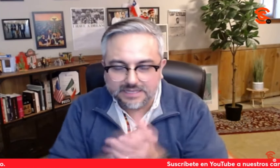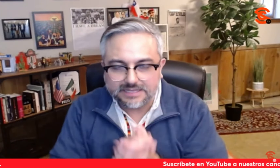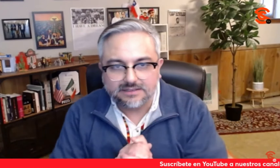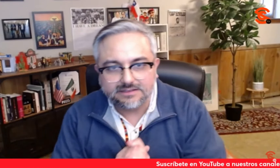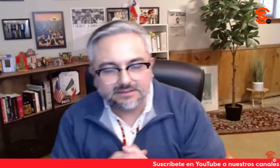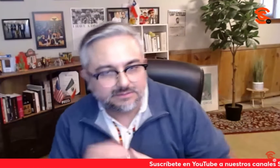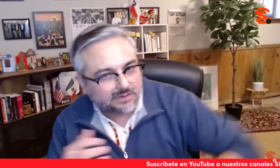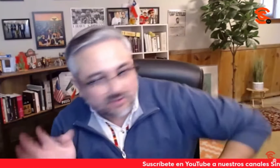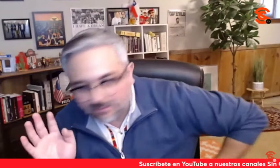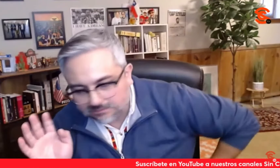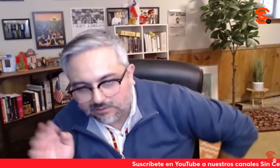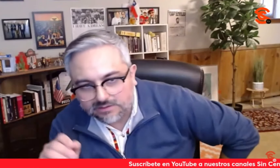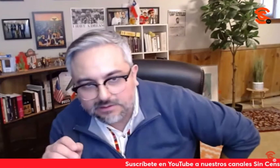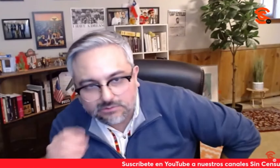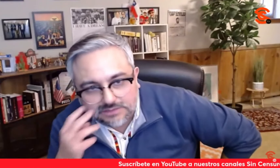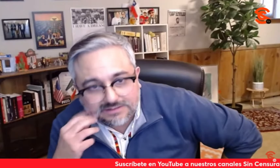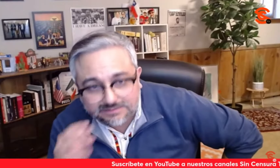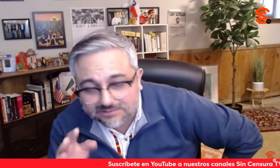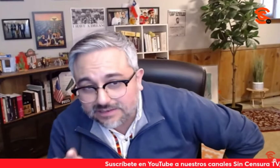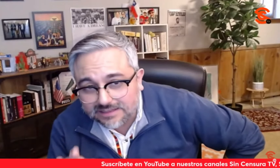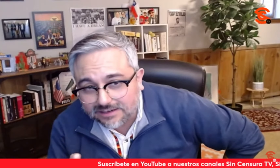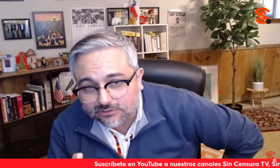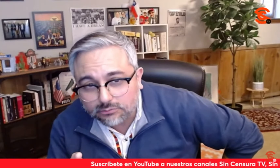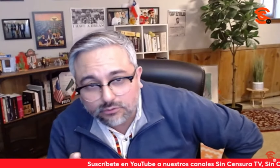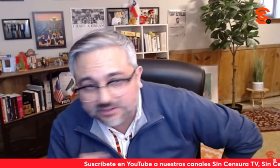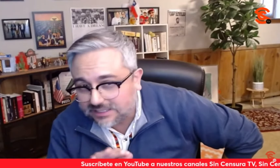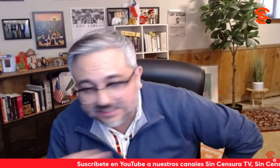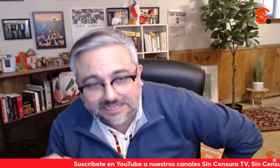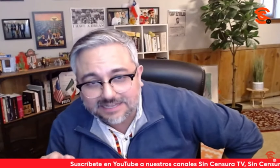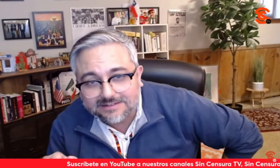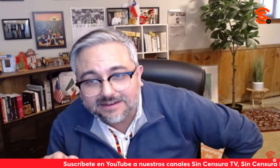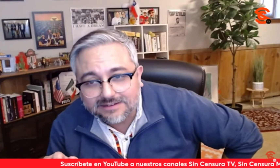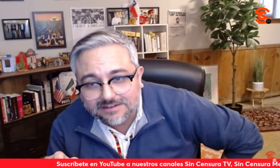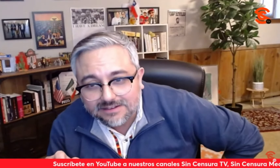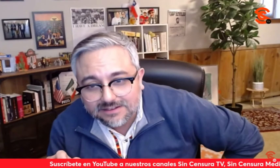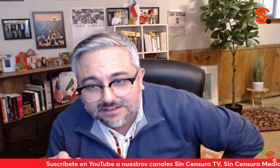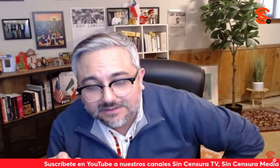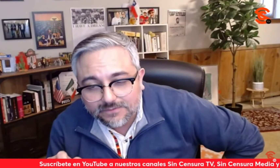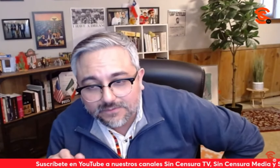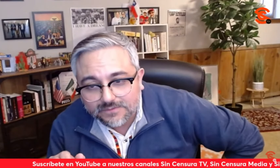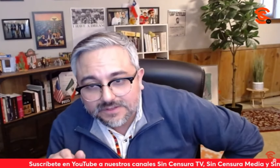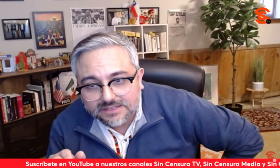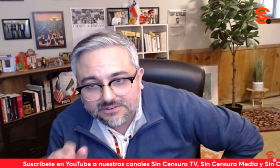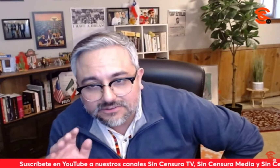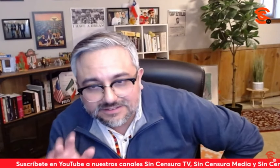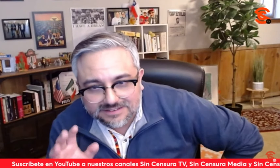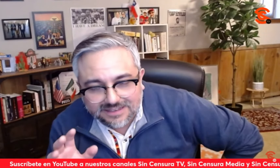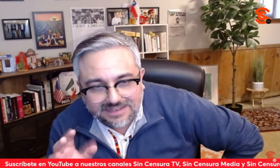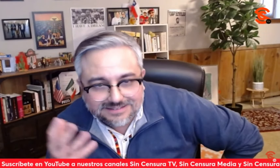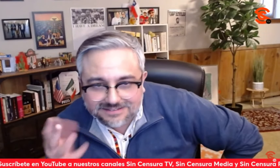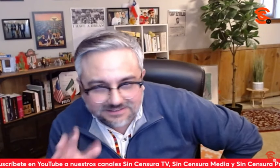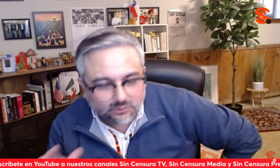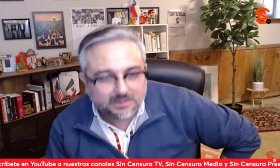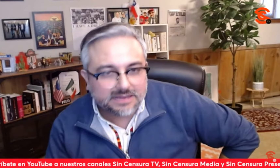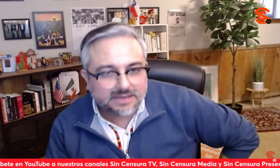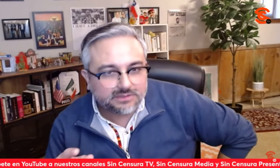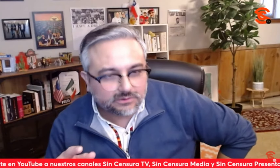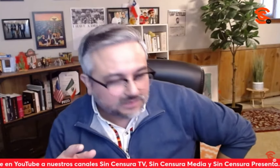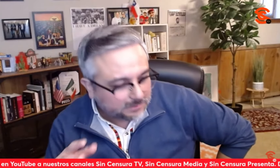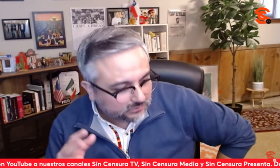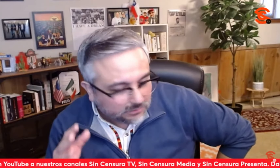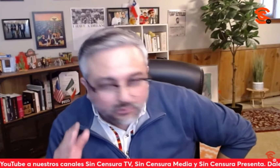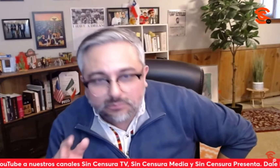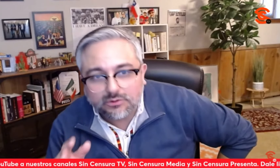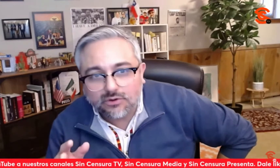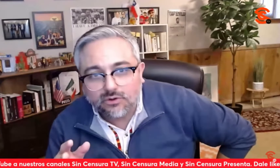por ahí en alguna circunstancia. Esta es una declaración muy fuerte que tiene que salir. Entonces, antes de que nos vayamos a